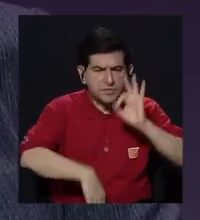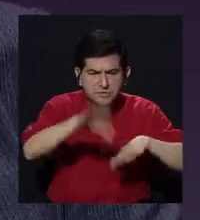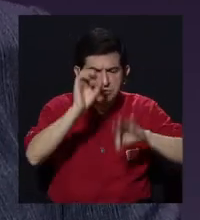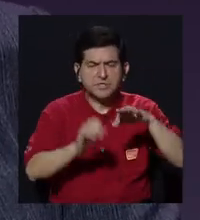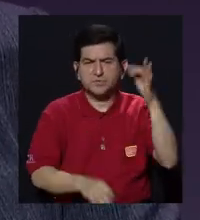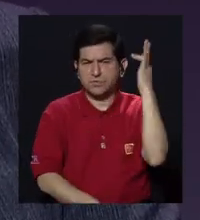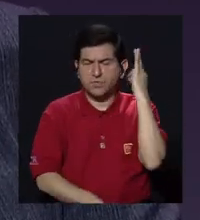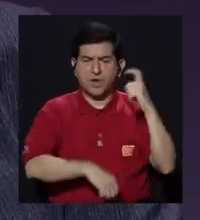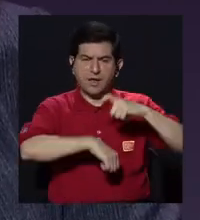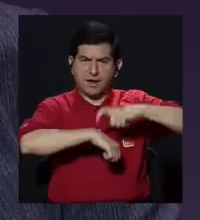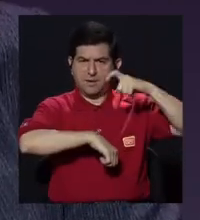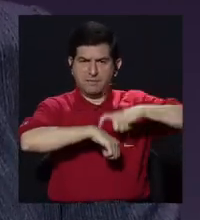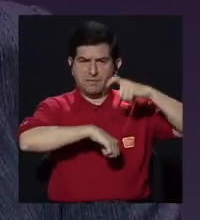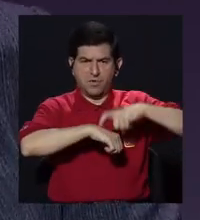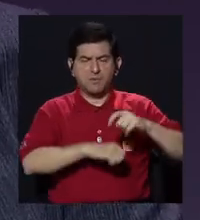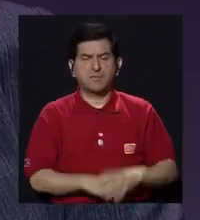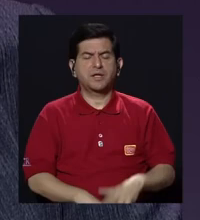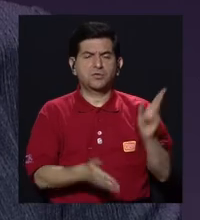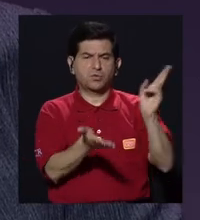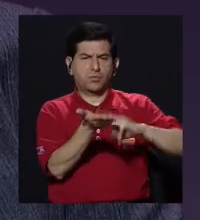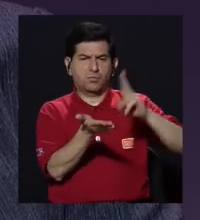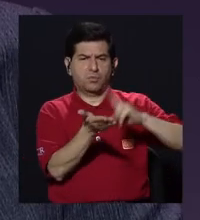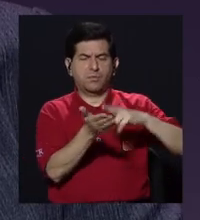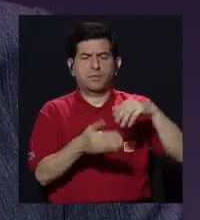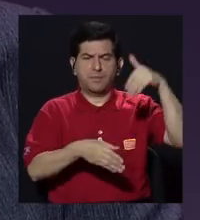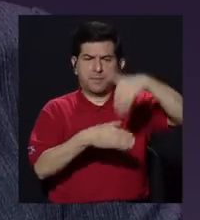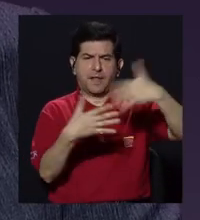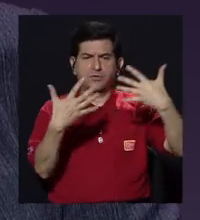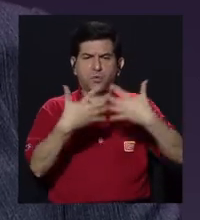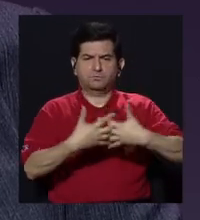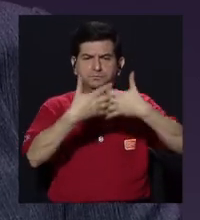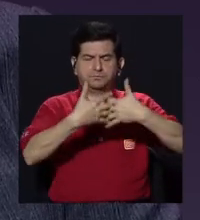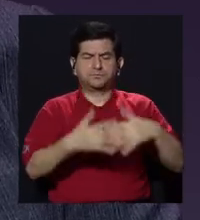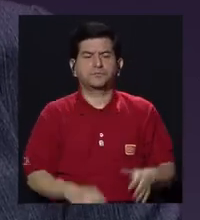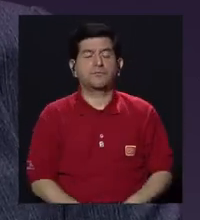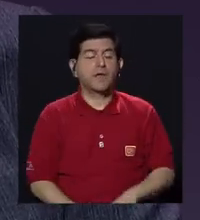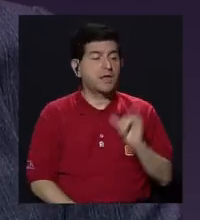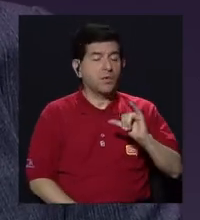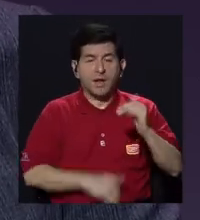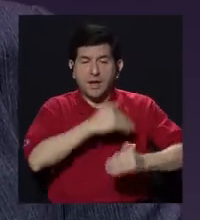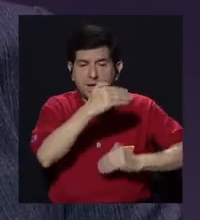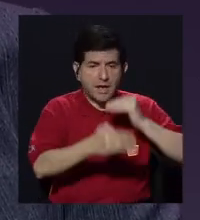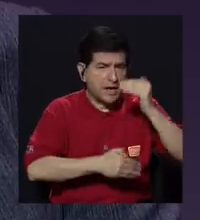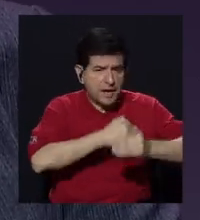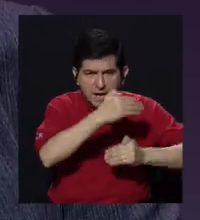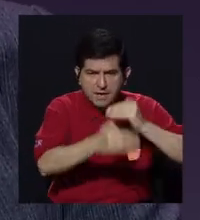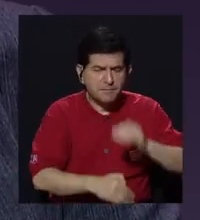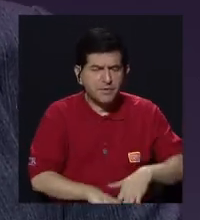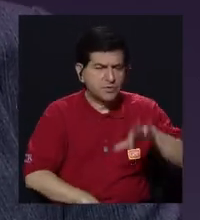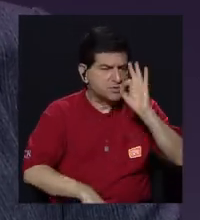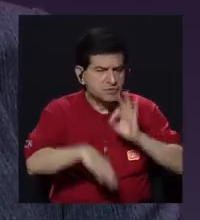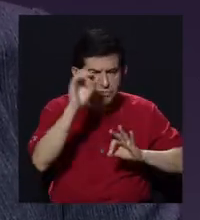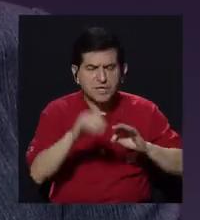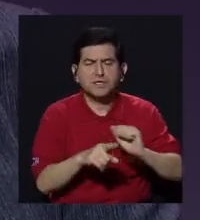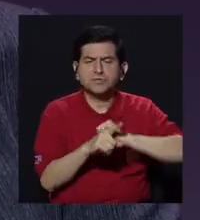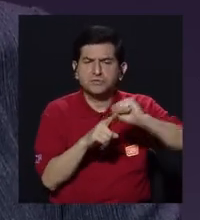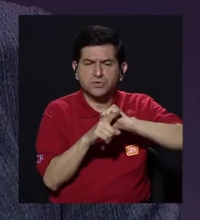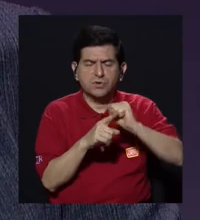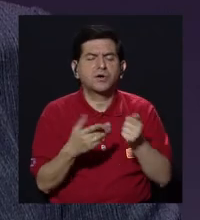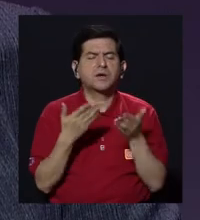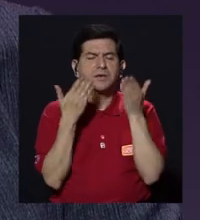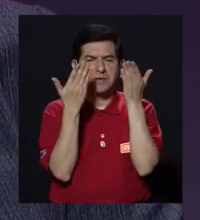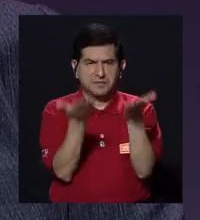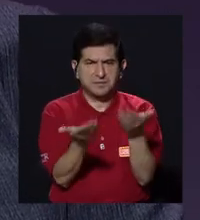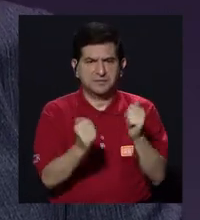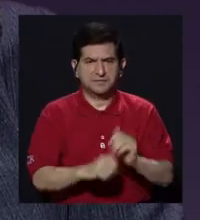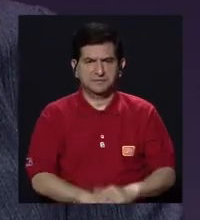las mujeres a la hora de ser contratadas en una empresa, en la selección, reclutamiento, en la capacitación que se le